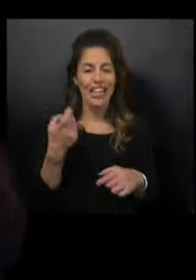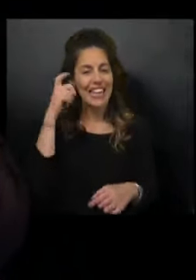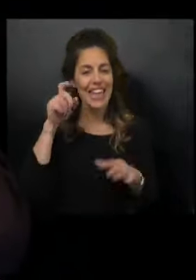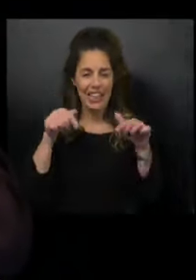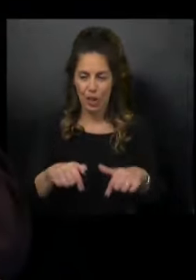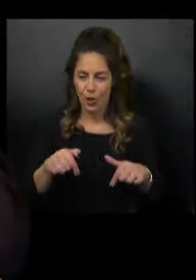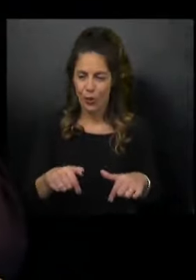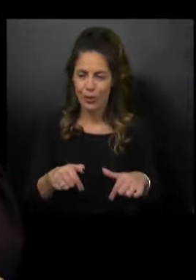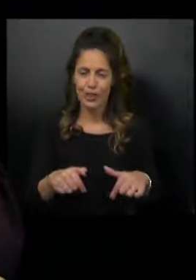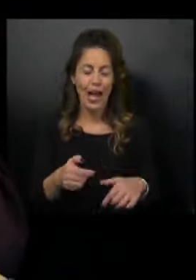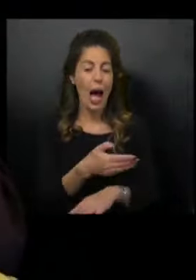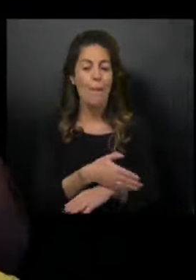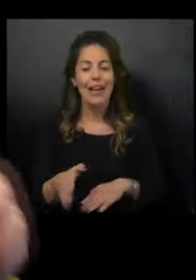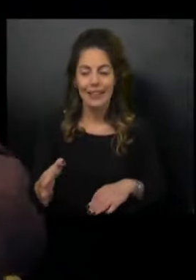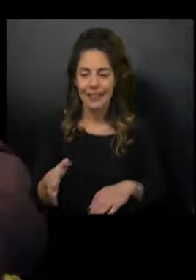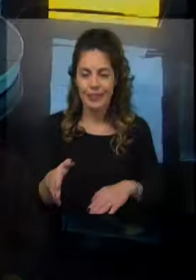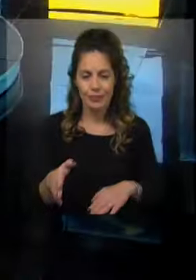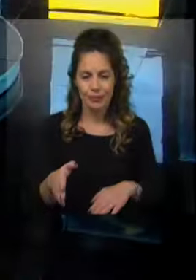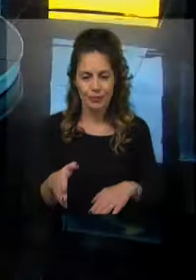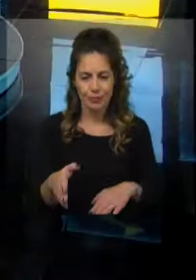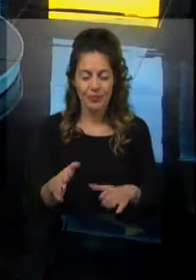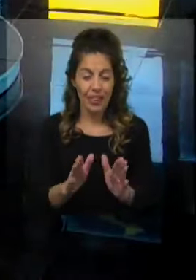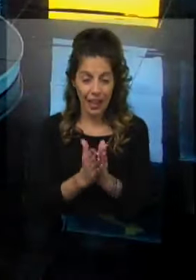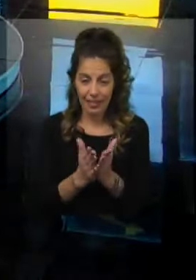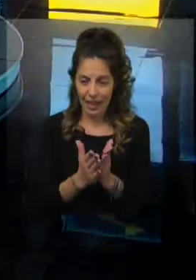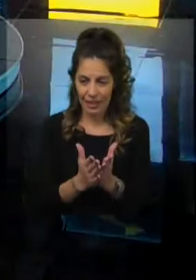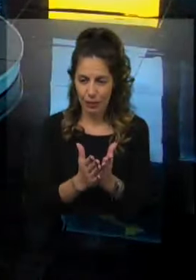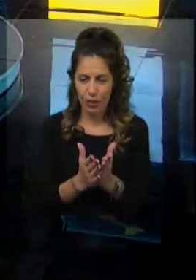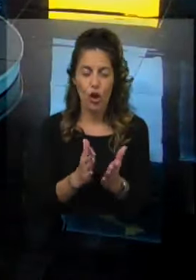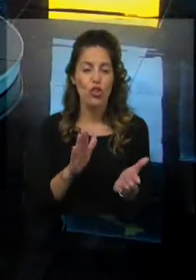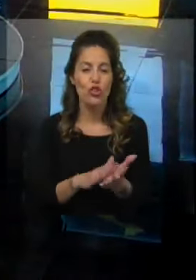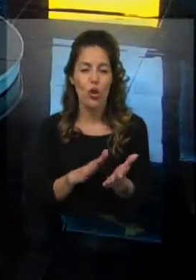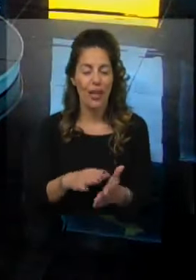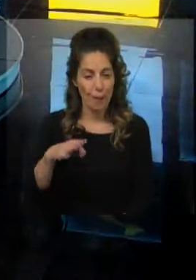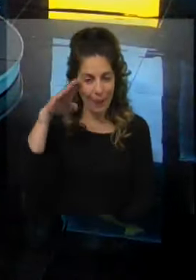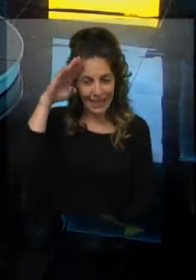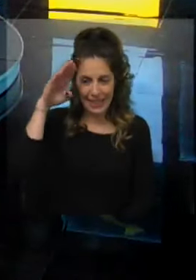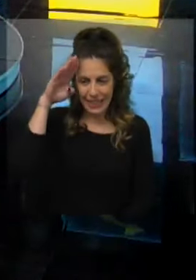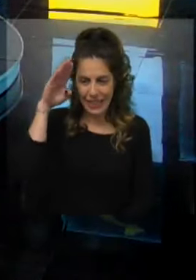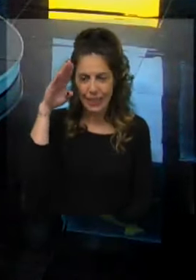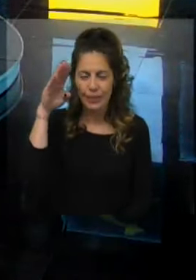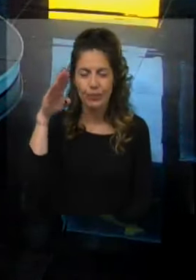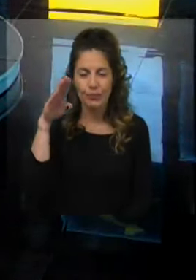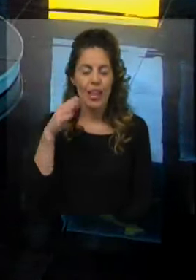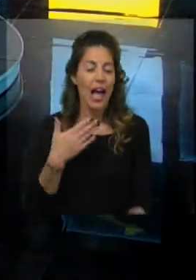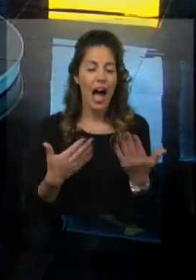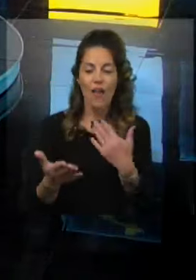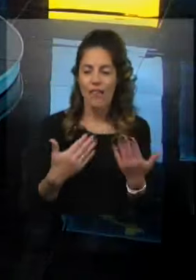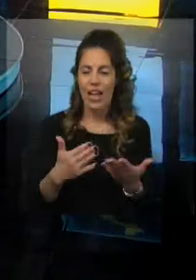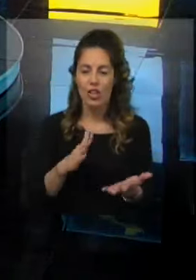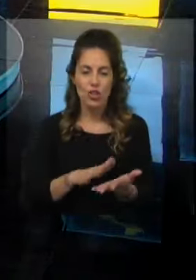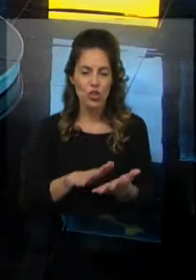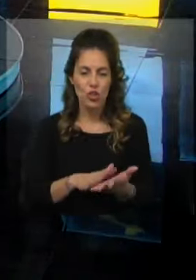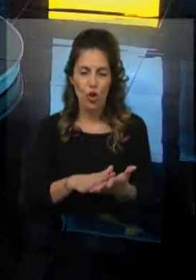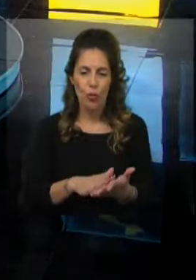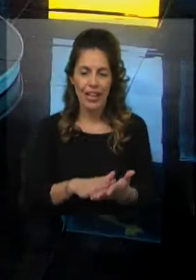hoy era quizás un poco a partir de de del libro sobre manini Ríos eh hablar un poco sobre